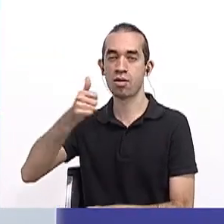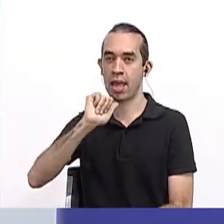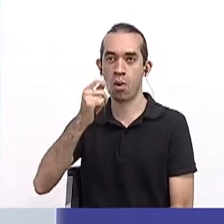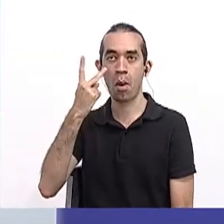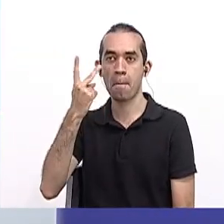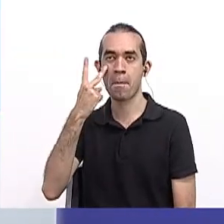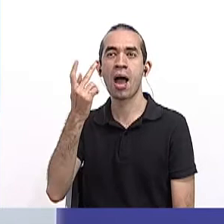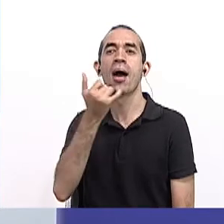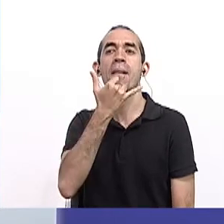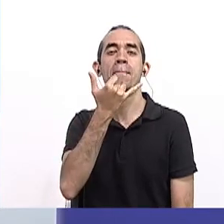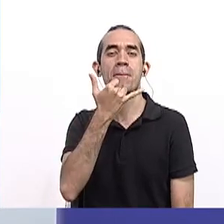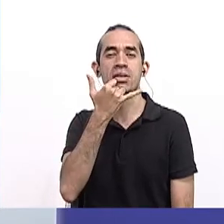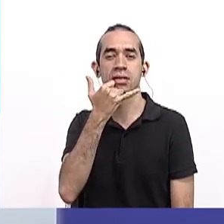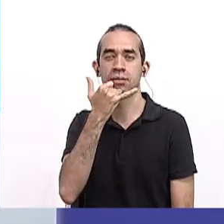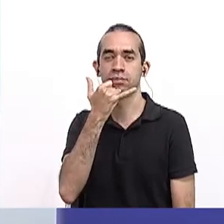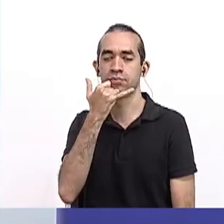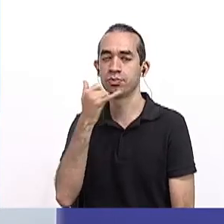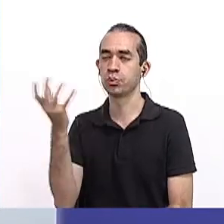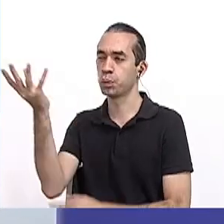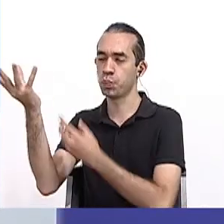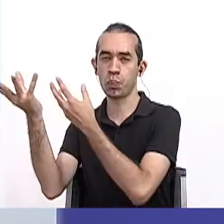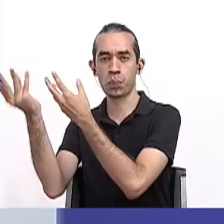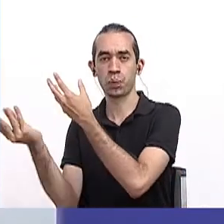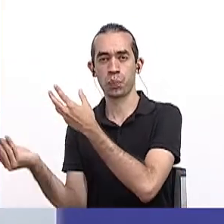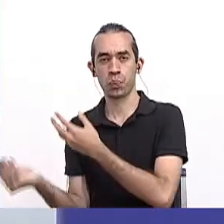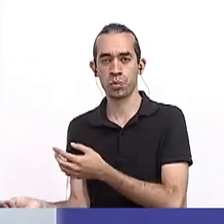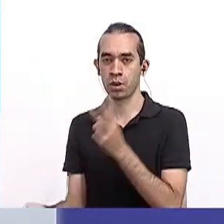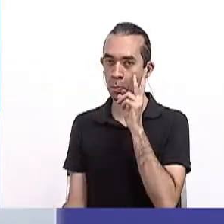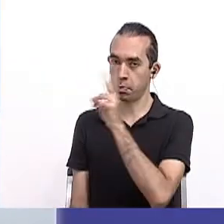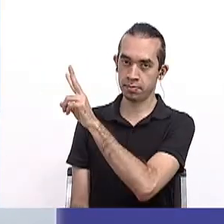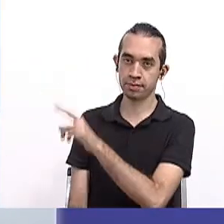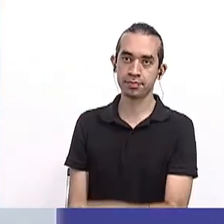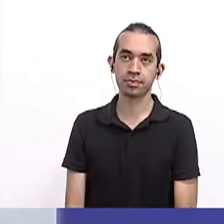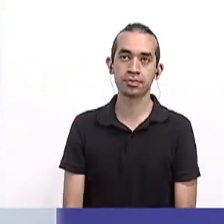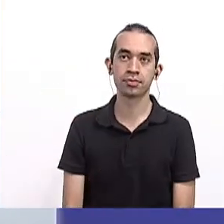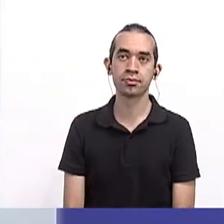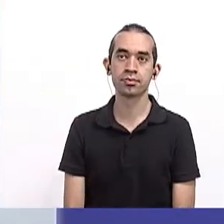observen qué sucede en cada uno de los vasos.